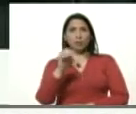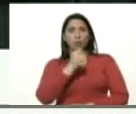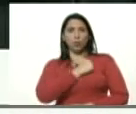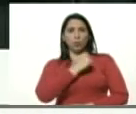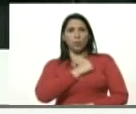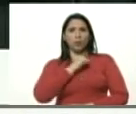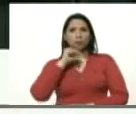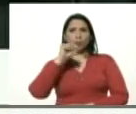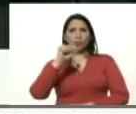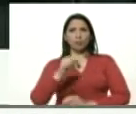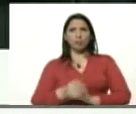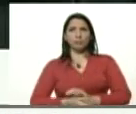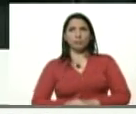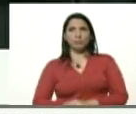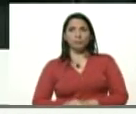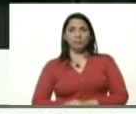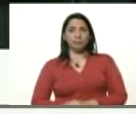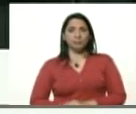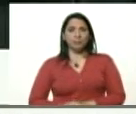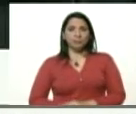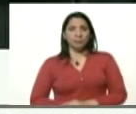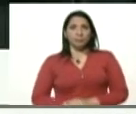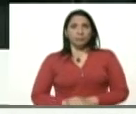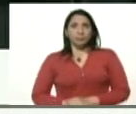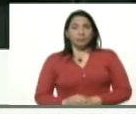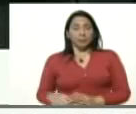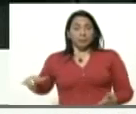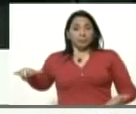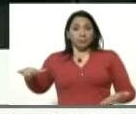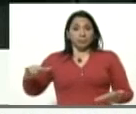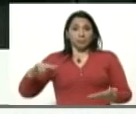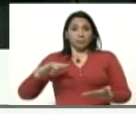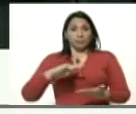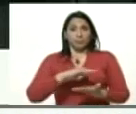compatriotas que vinieron en el vuelo,